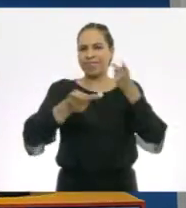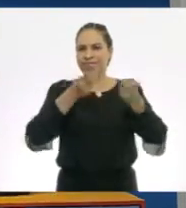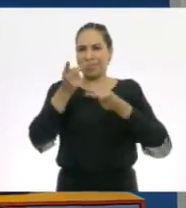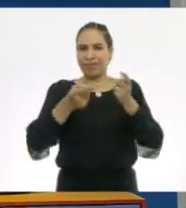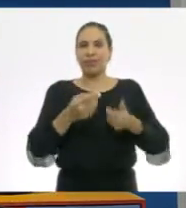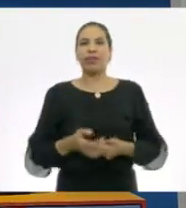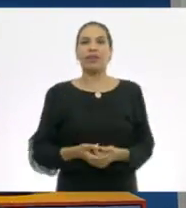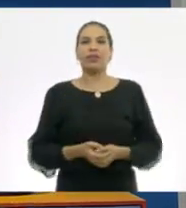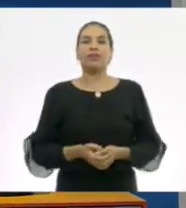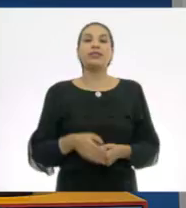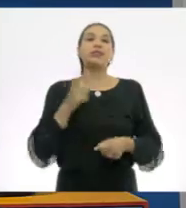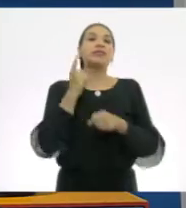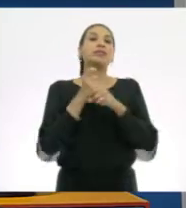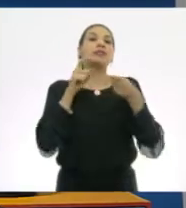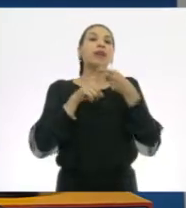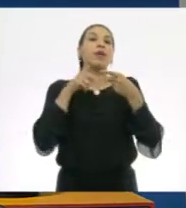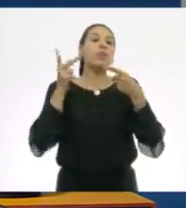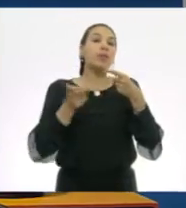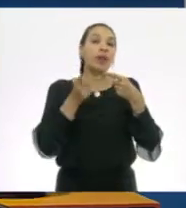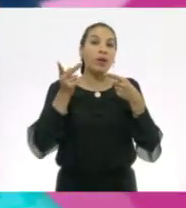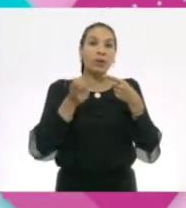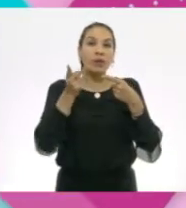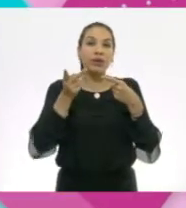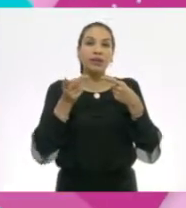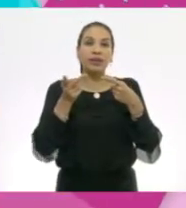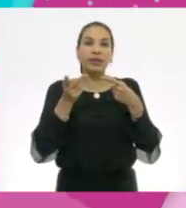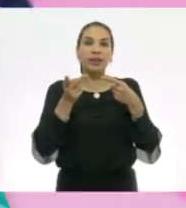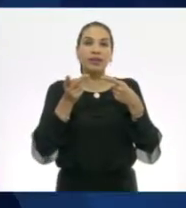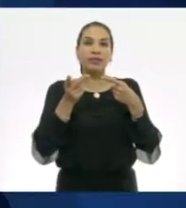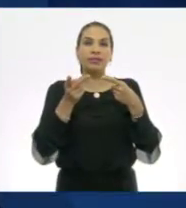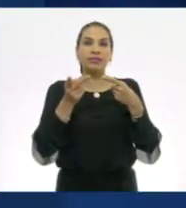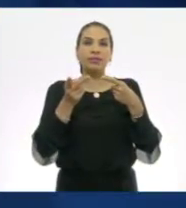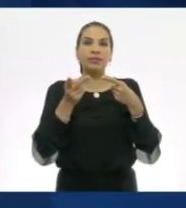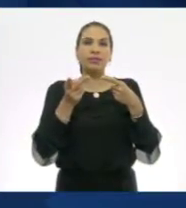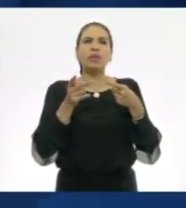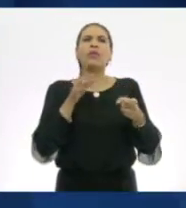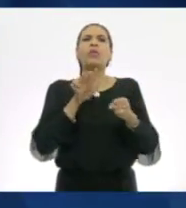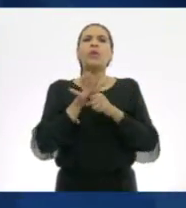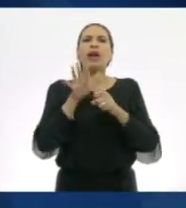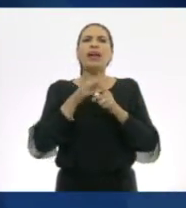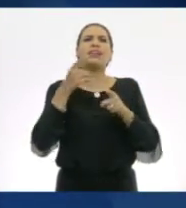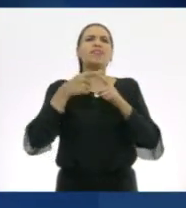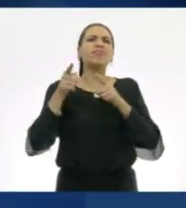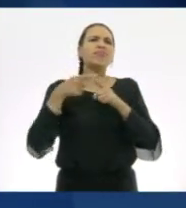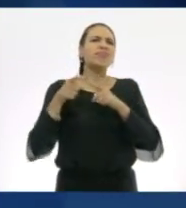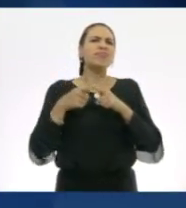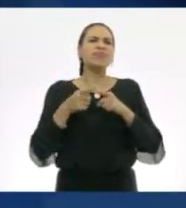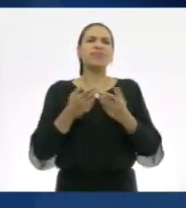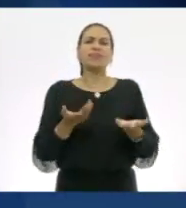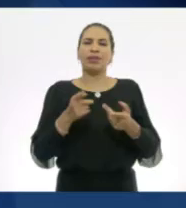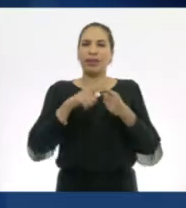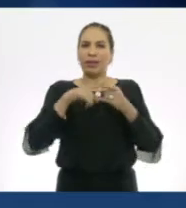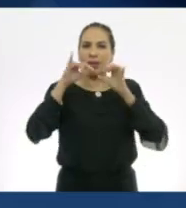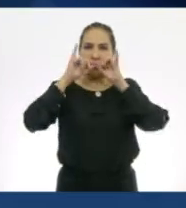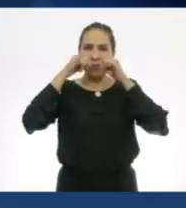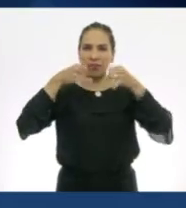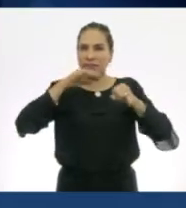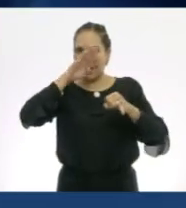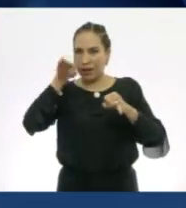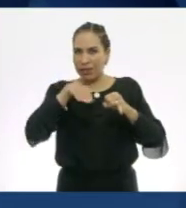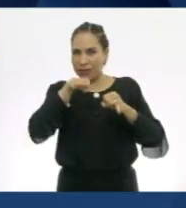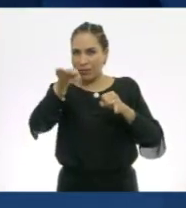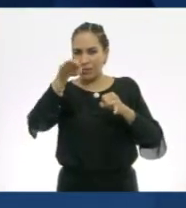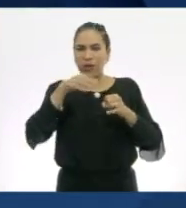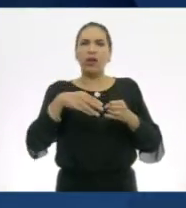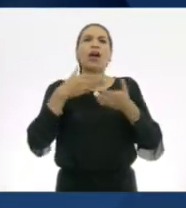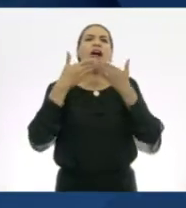preguntas. La primera pregunta es: ¿cuáles son las diferencias entre los mamuts y los elefantes